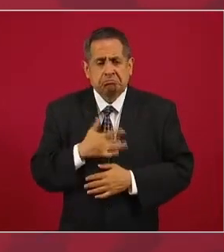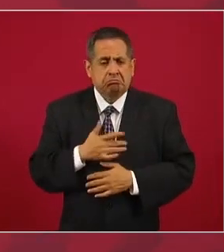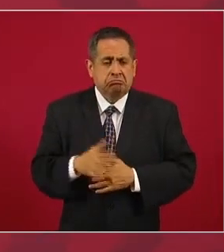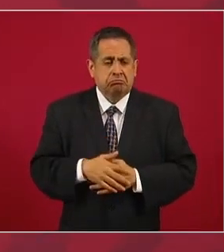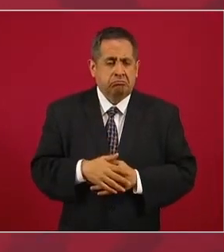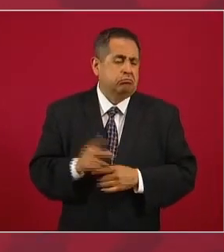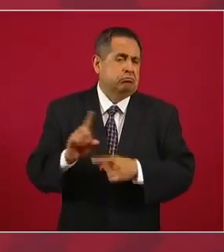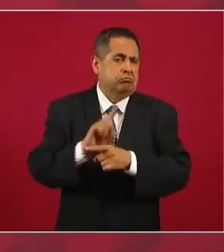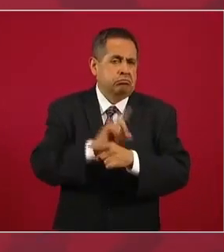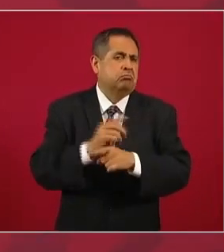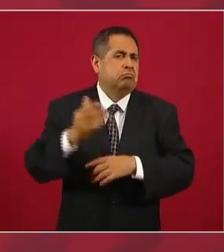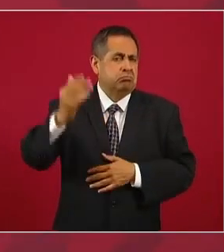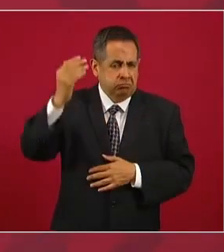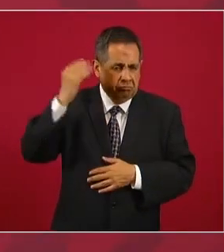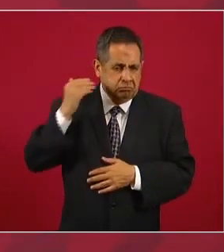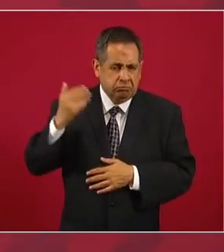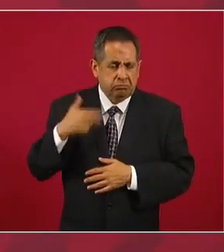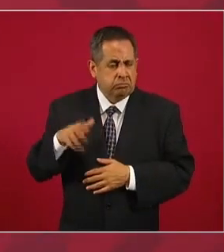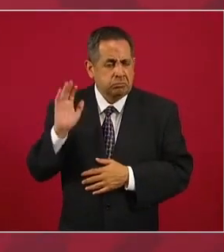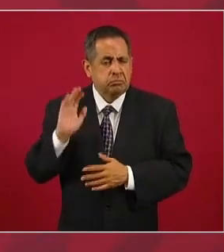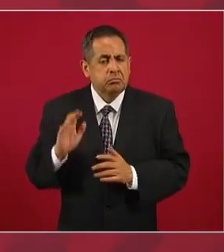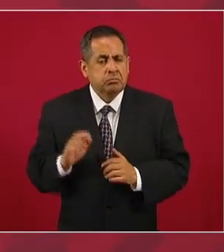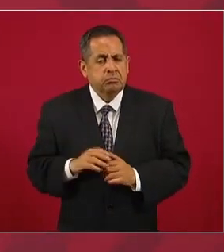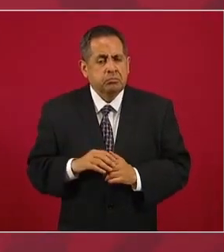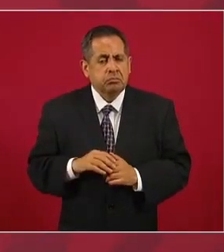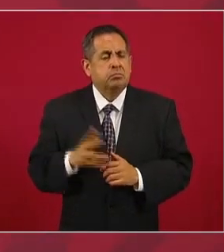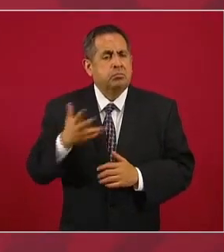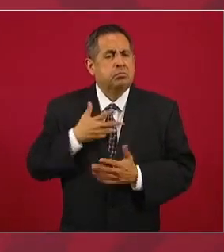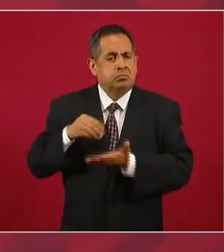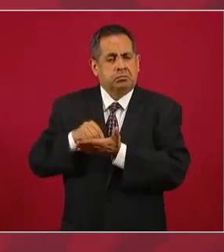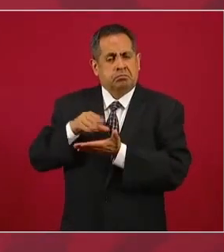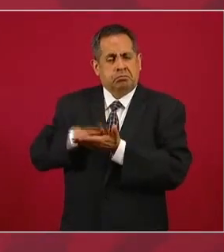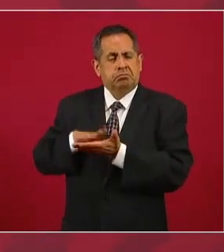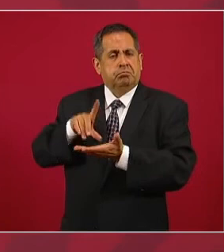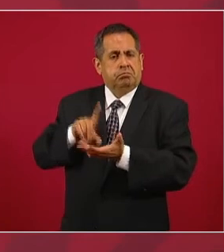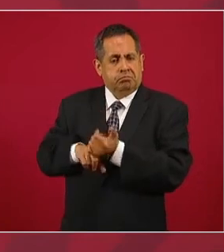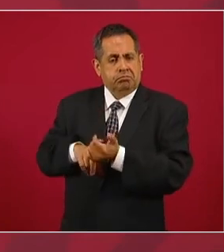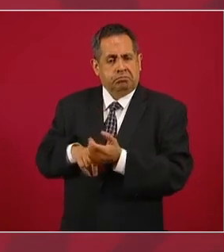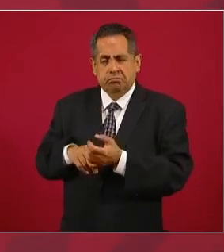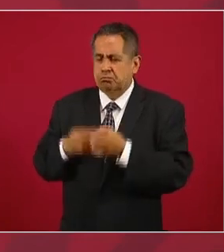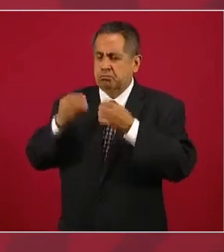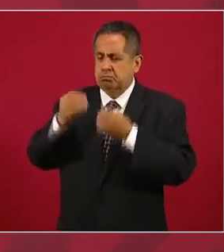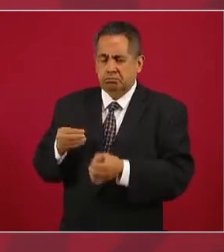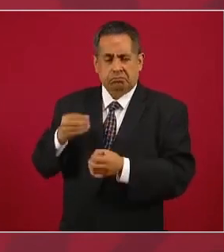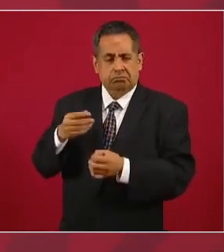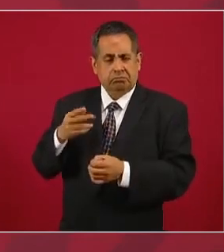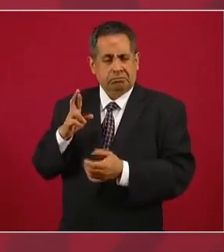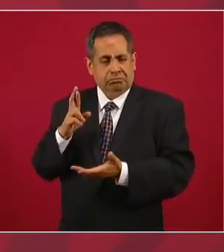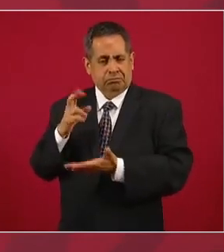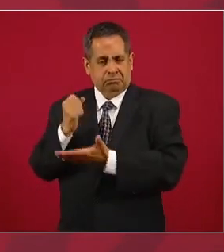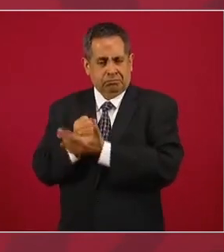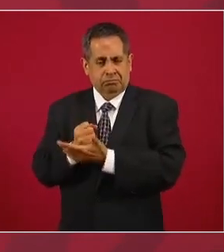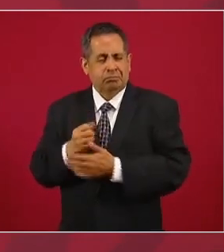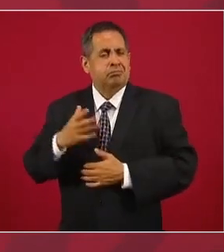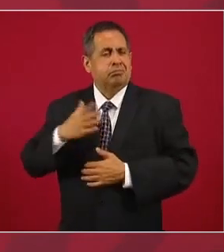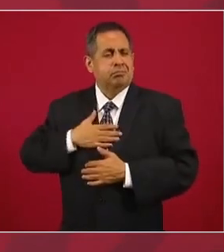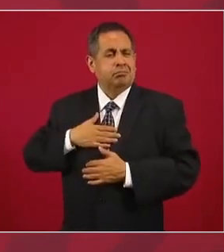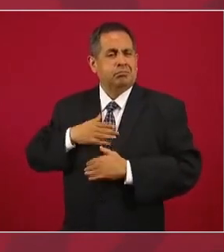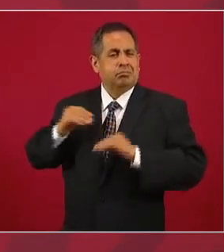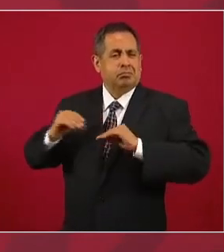Desde hace algún tiempo se tiene registrado lo del movimiento